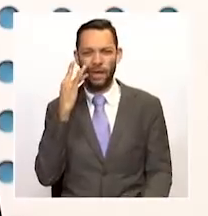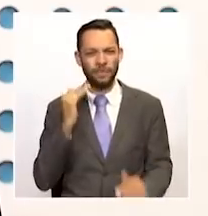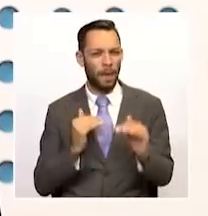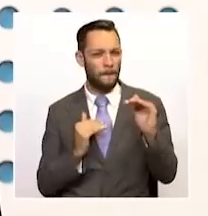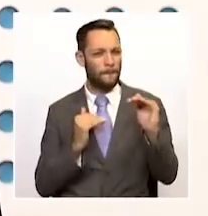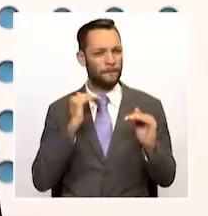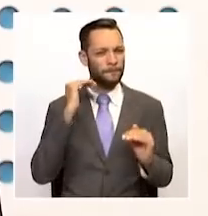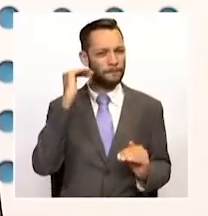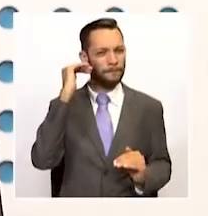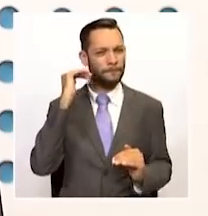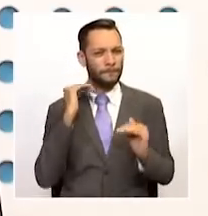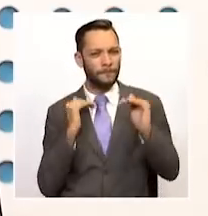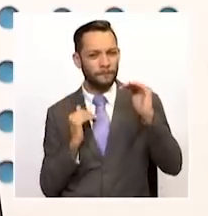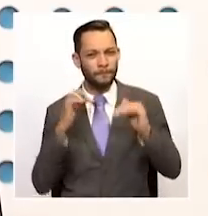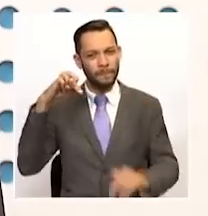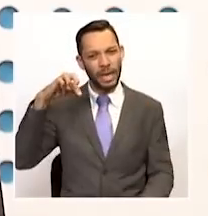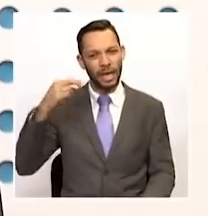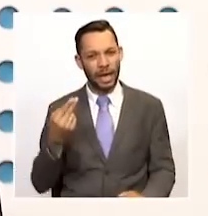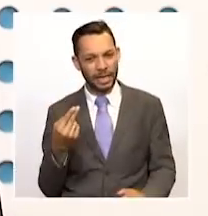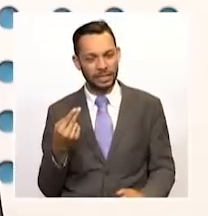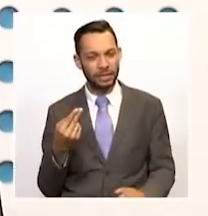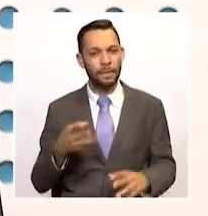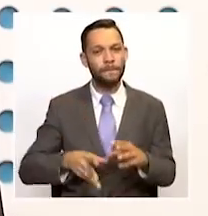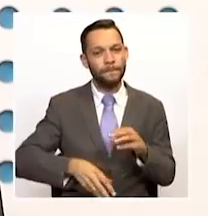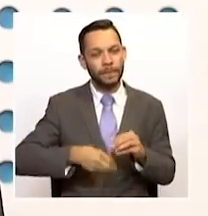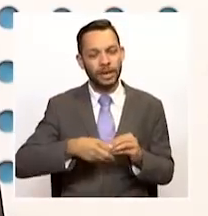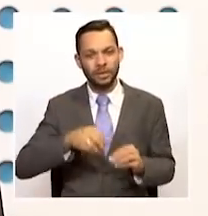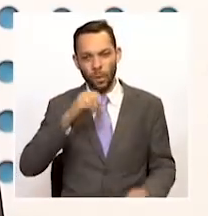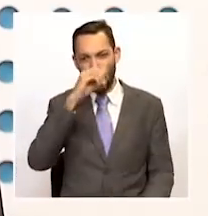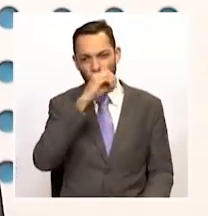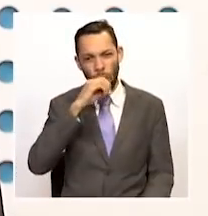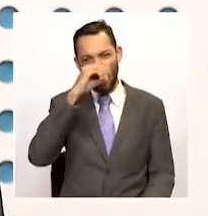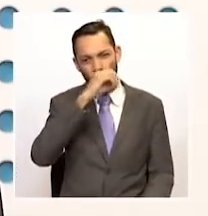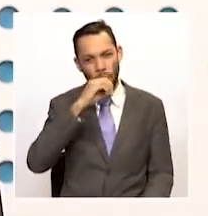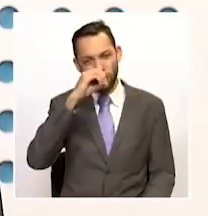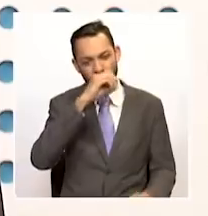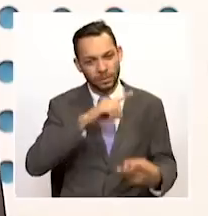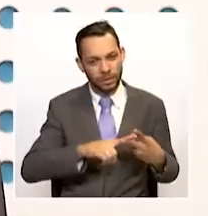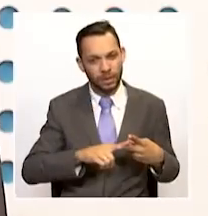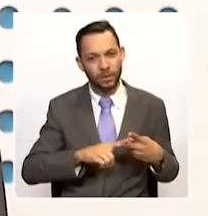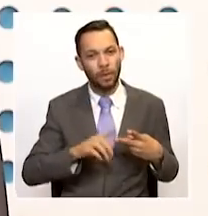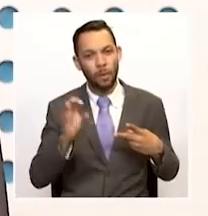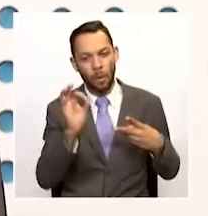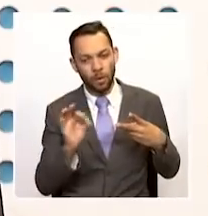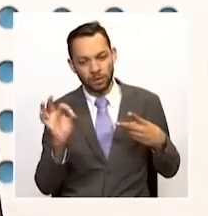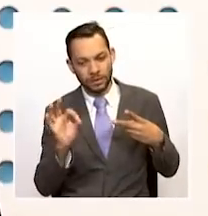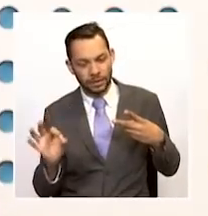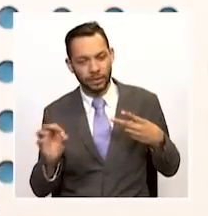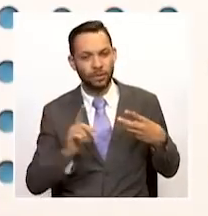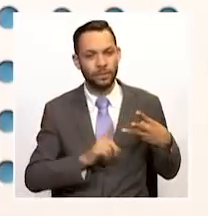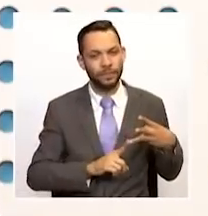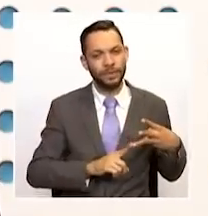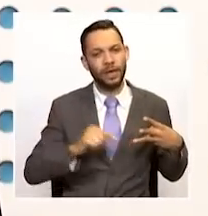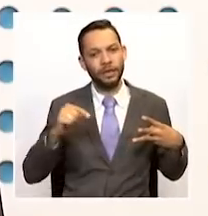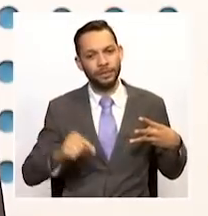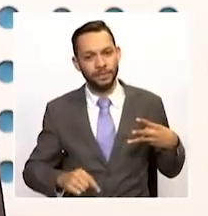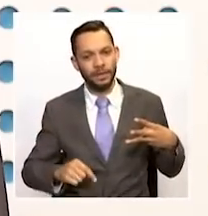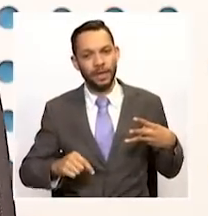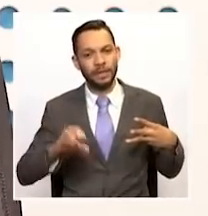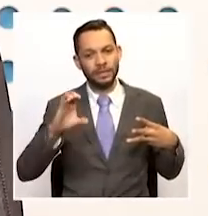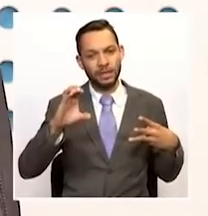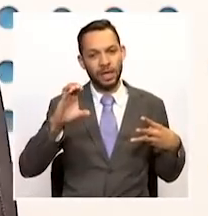sangre vamos a encontrar el oxígeno el porcentaje de oxígeno y vamos a encontrar el porcentaje de co2